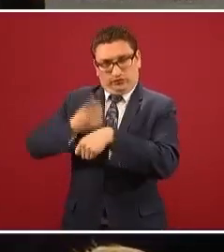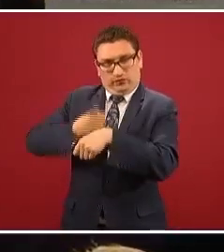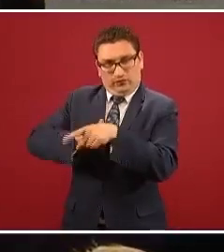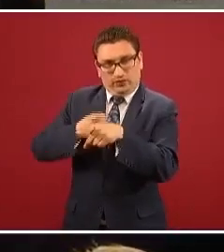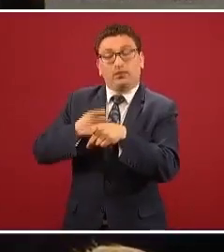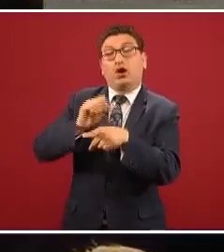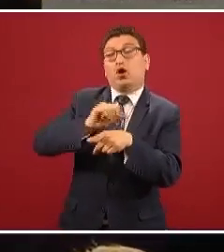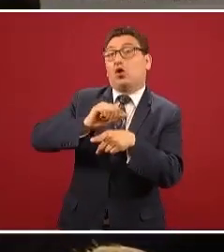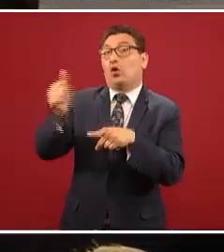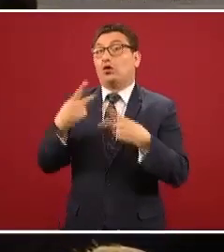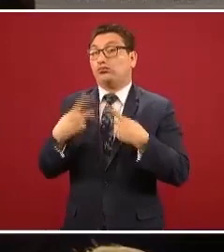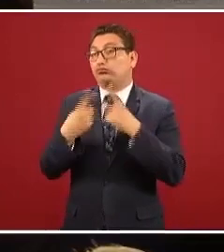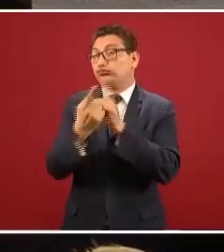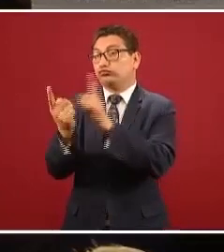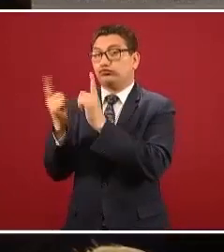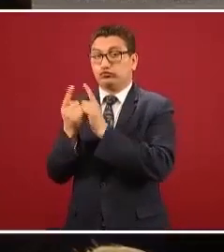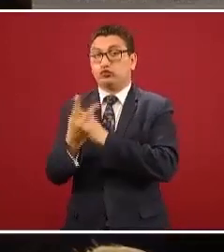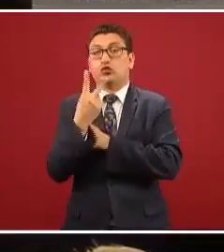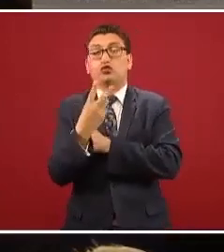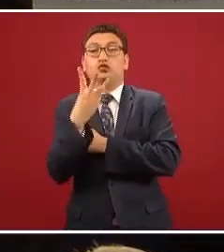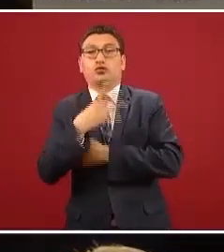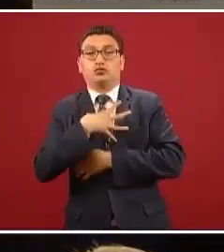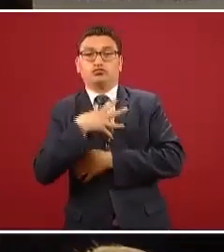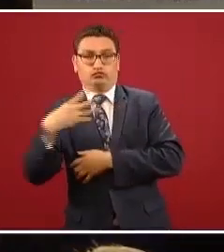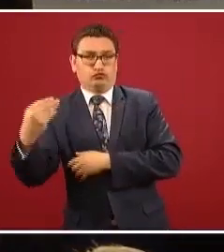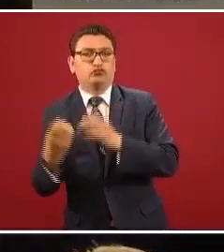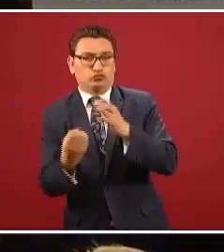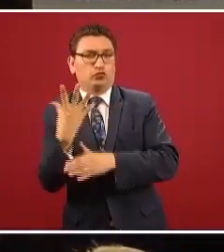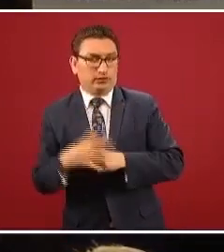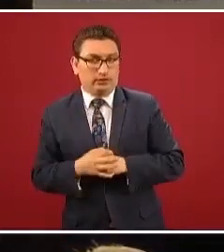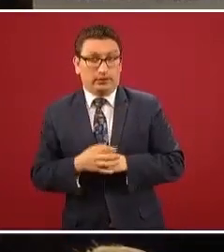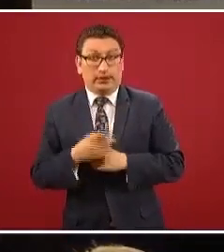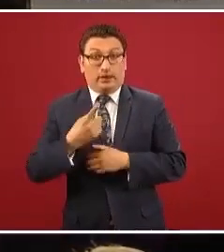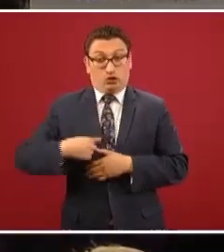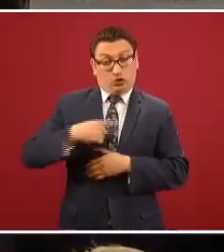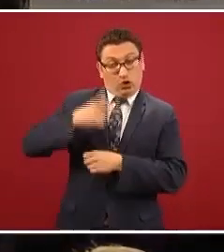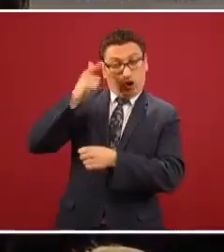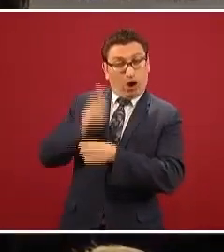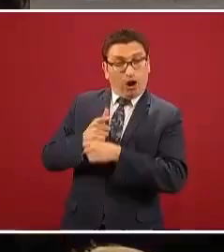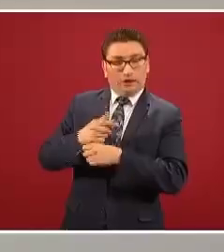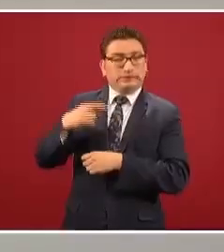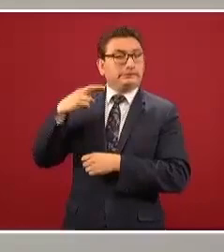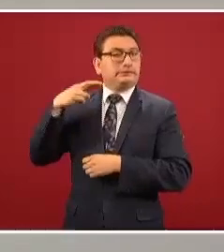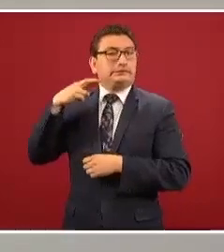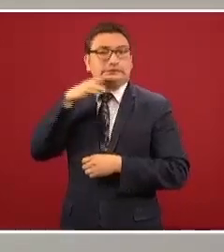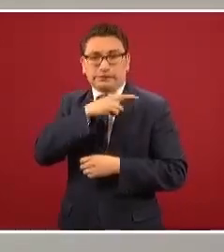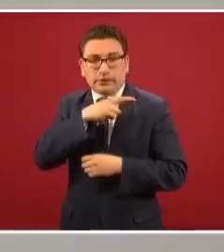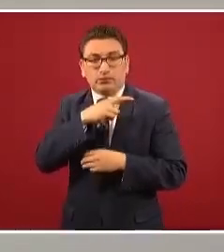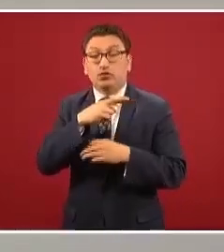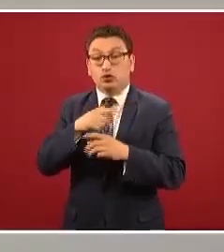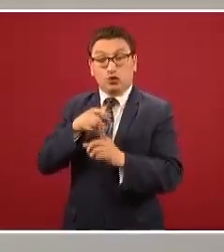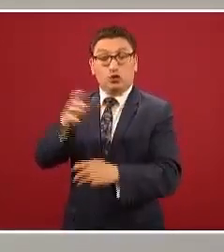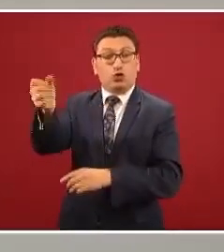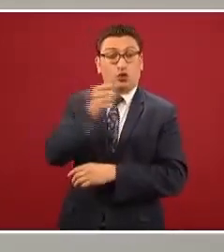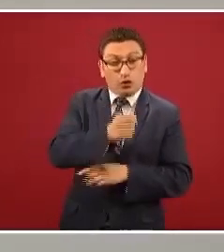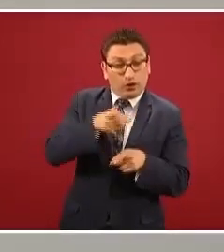2 o 3 nuevos casos. Si uno actúa oportunamente para encontrar esos casos que se